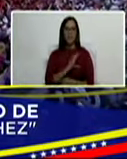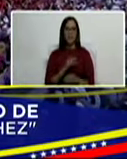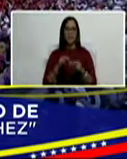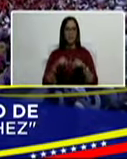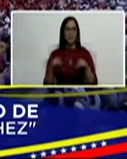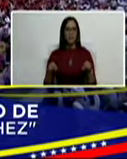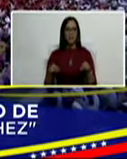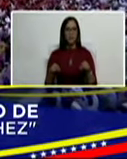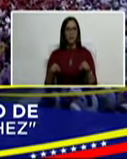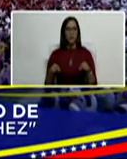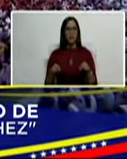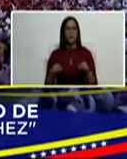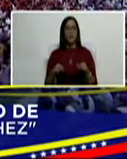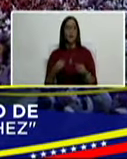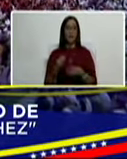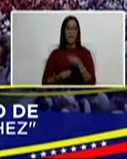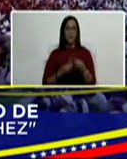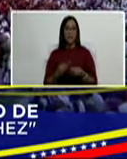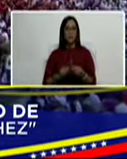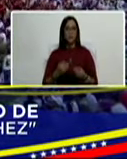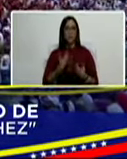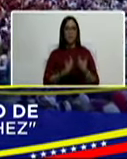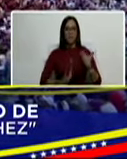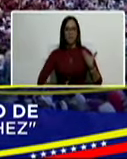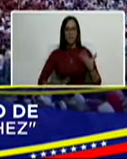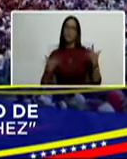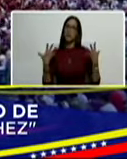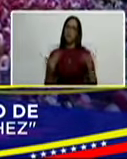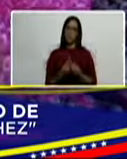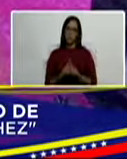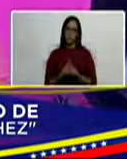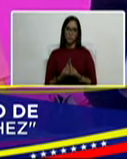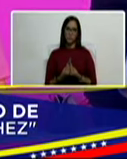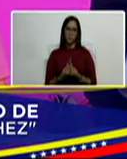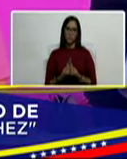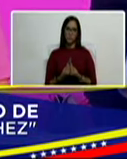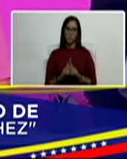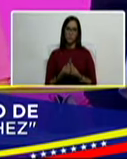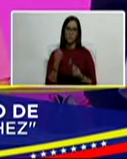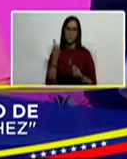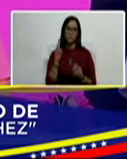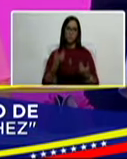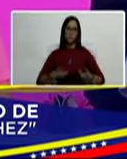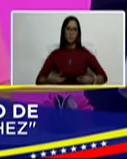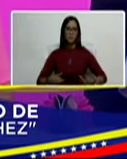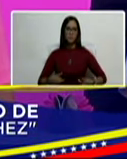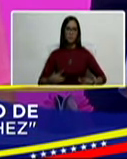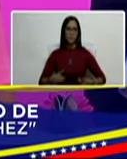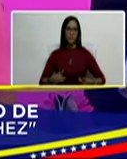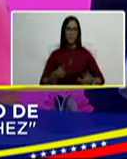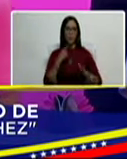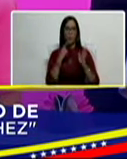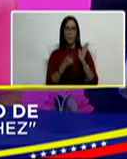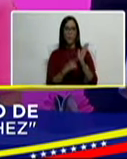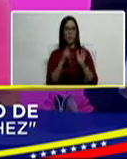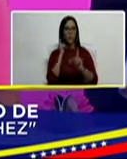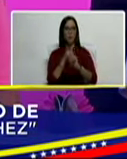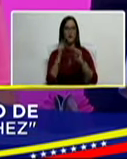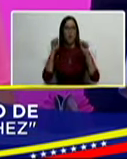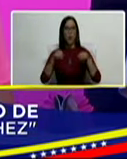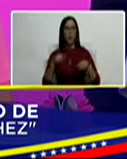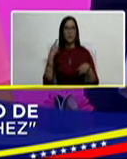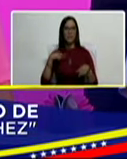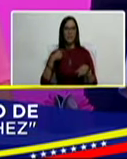territorio, lo cual hizo, presidente, que juntas, en un solo esfuerzo, le cumplimos la meta. Hoy